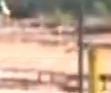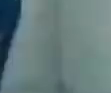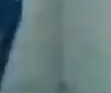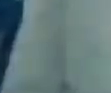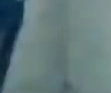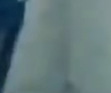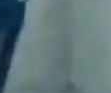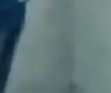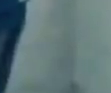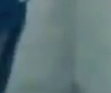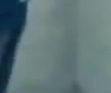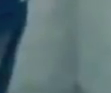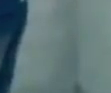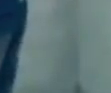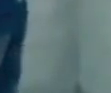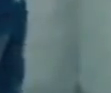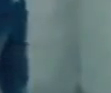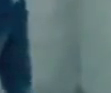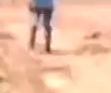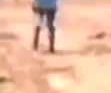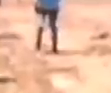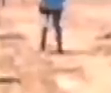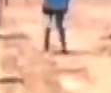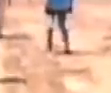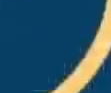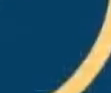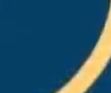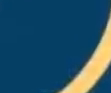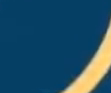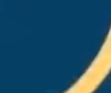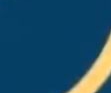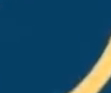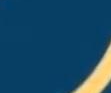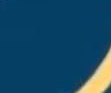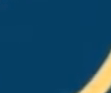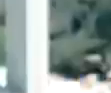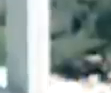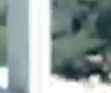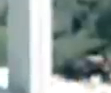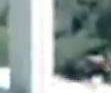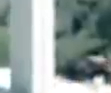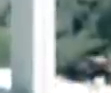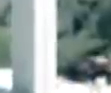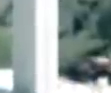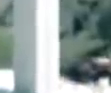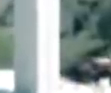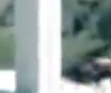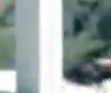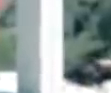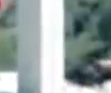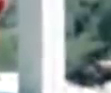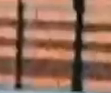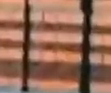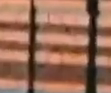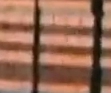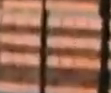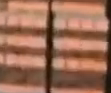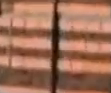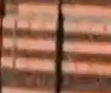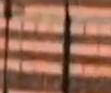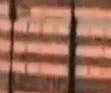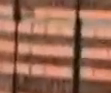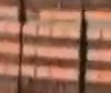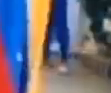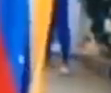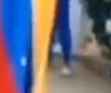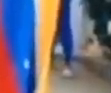de autoconstrucción y el avance positivo con el sistema Petroincentivo. Este nuevo logro de la Revolución Bolivariana